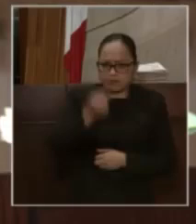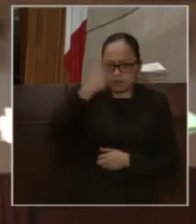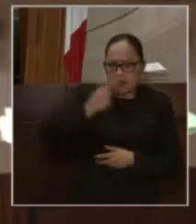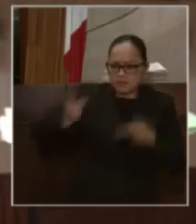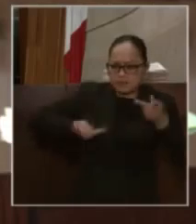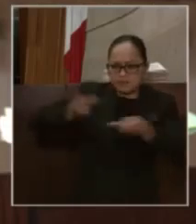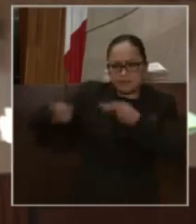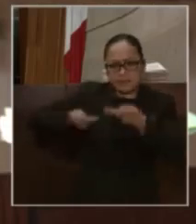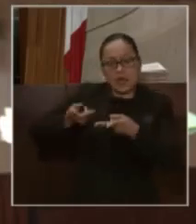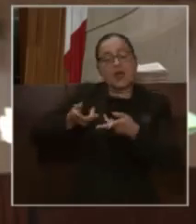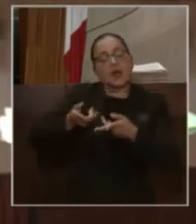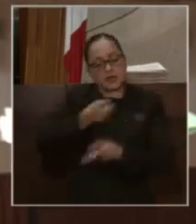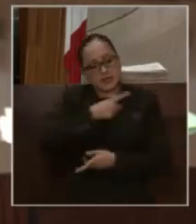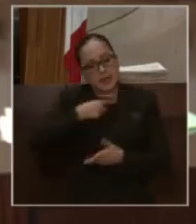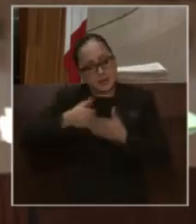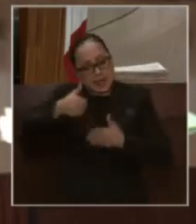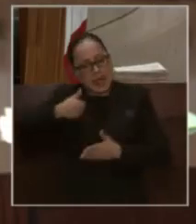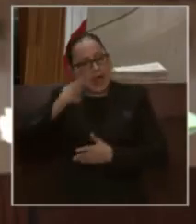procedimiento administrativo.